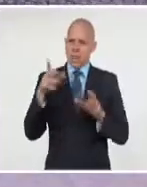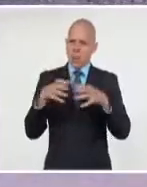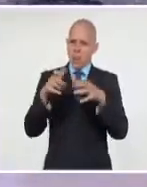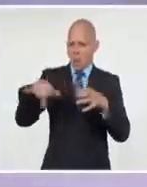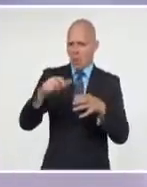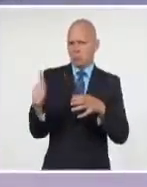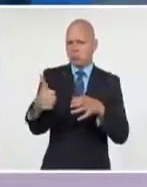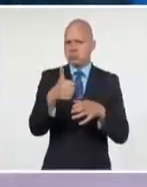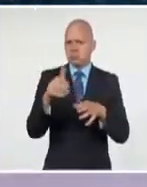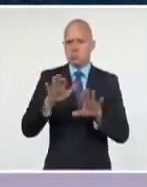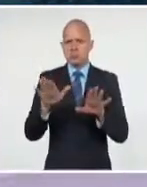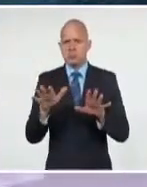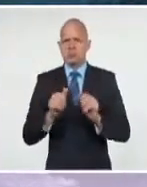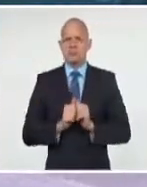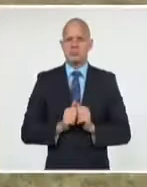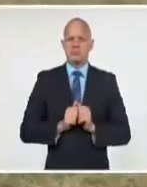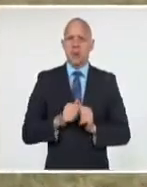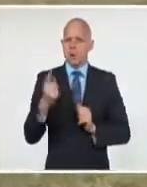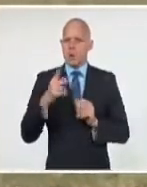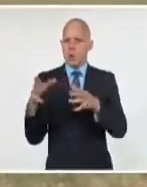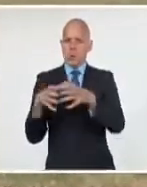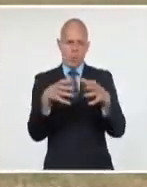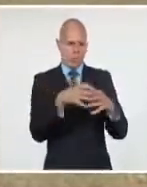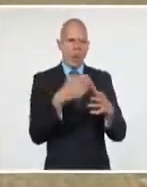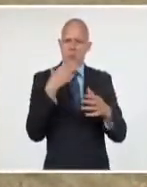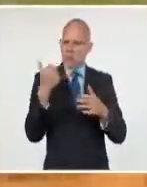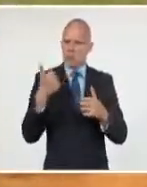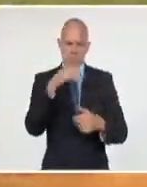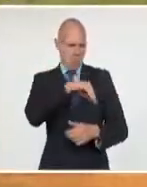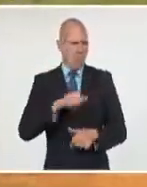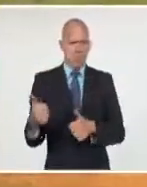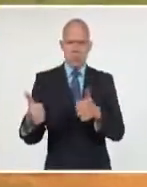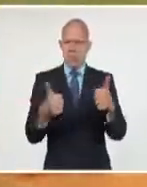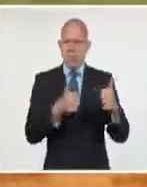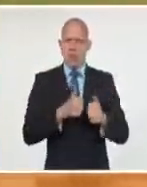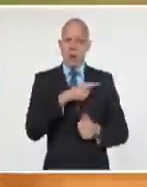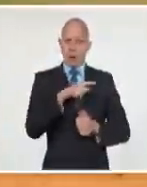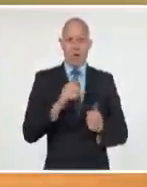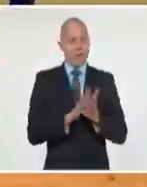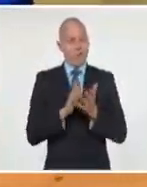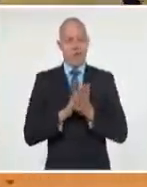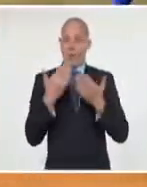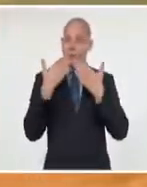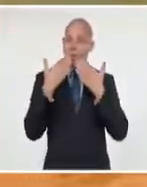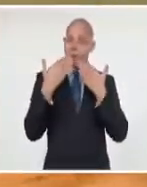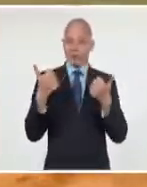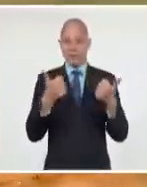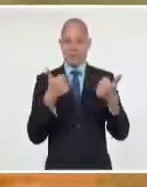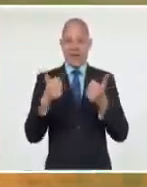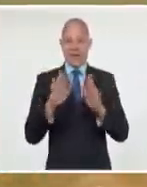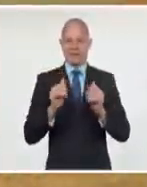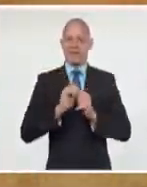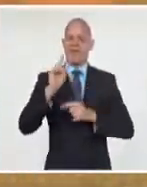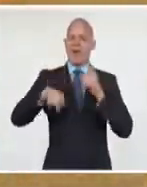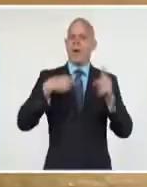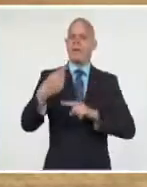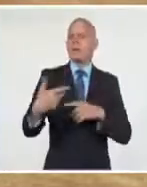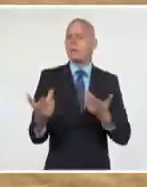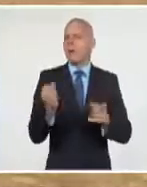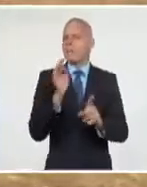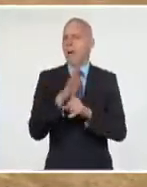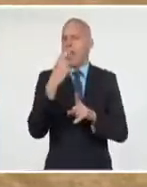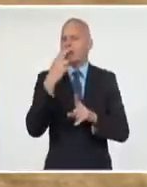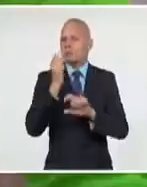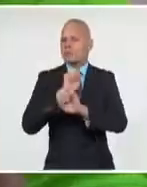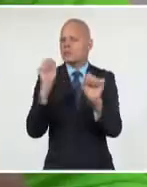ambos elencos y por supuesto estaban ansiosos por regresar a la preparación. Y por último, mañana en las primeras horas